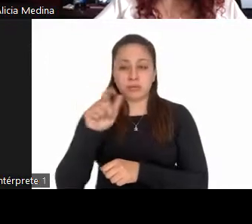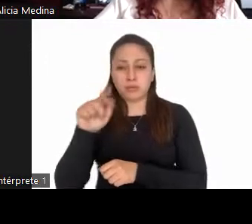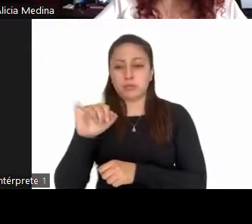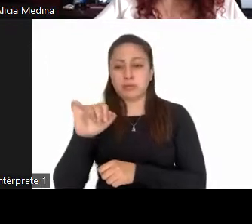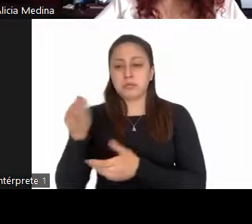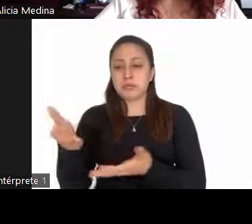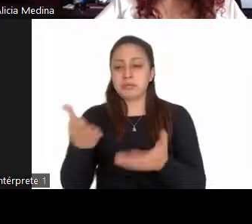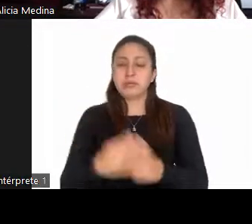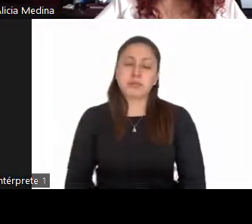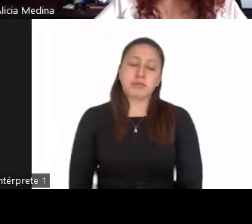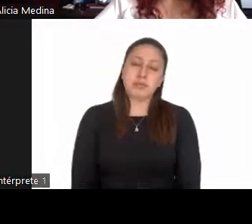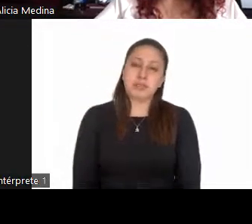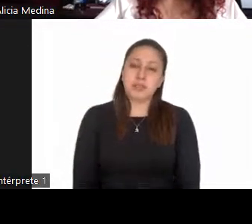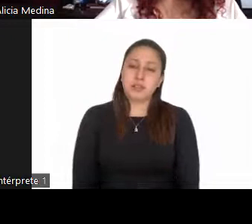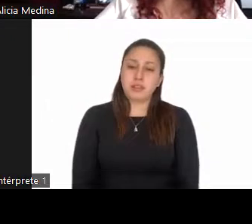problema.